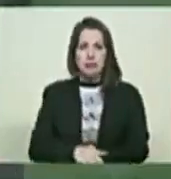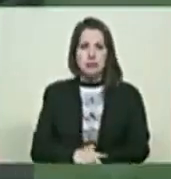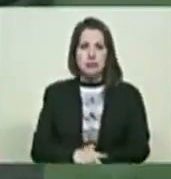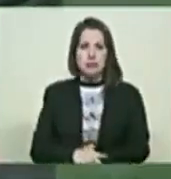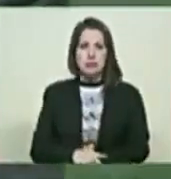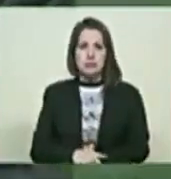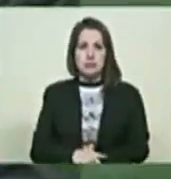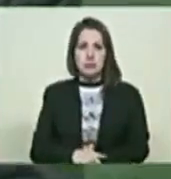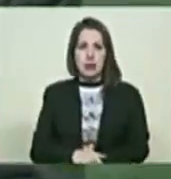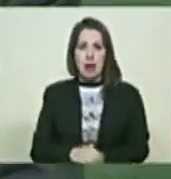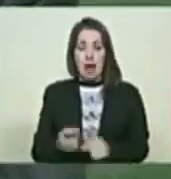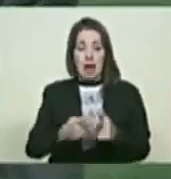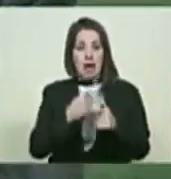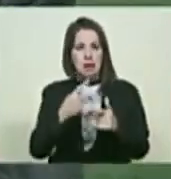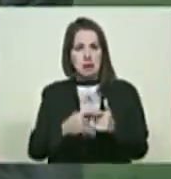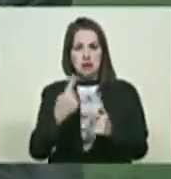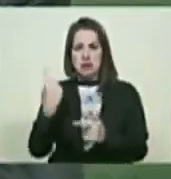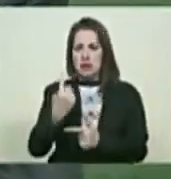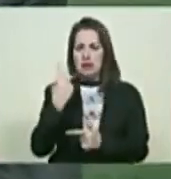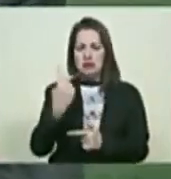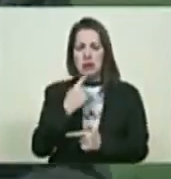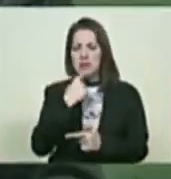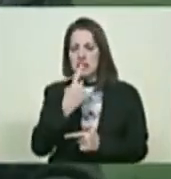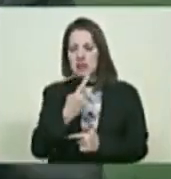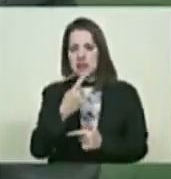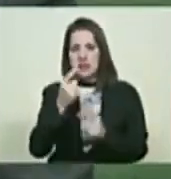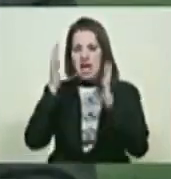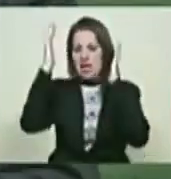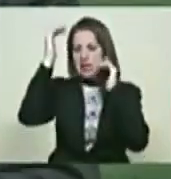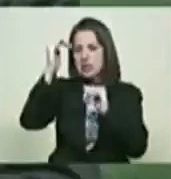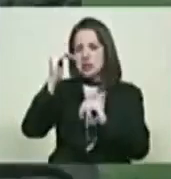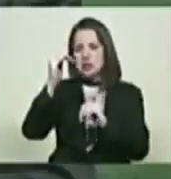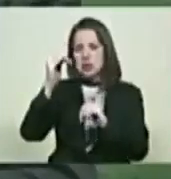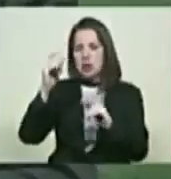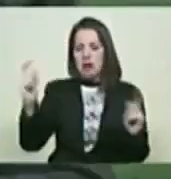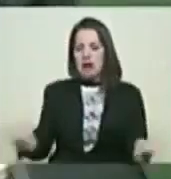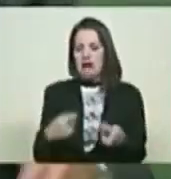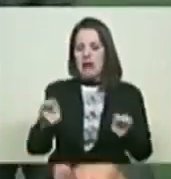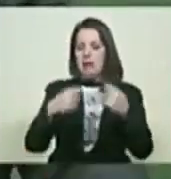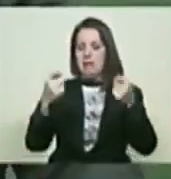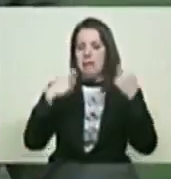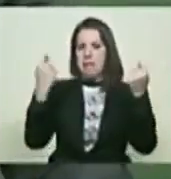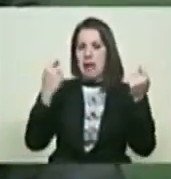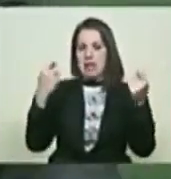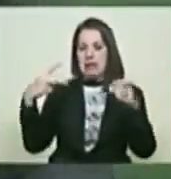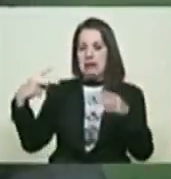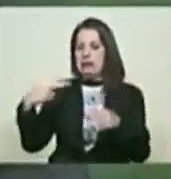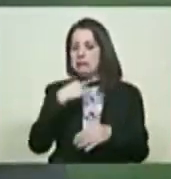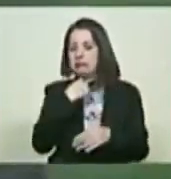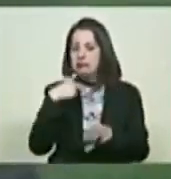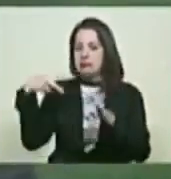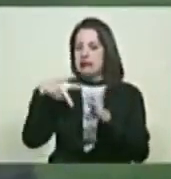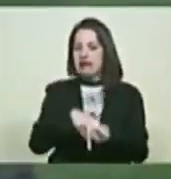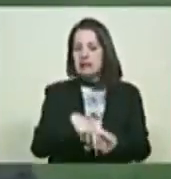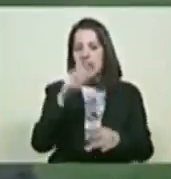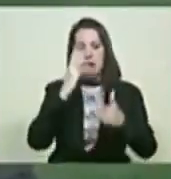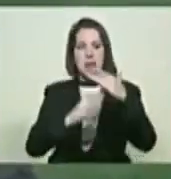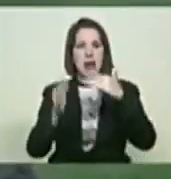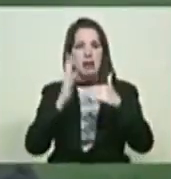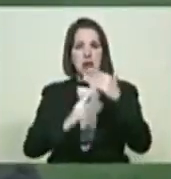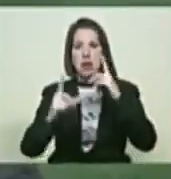y se ha tratado de enfocar en una campaña mediática mundial una pretendida crisis migratoria en Venezuela